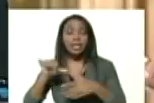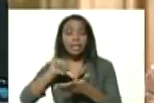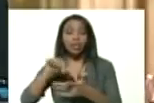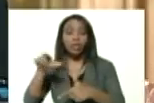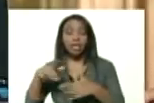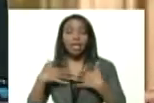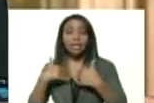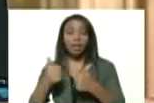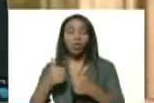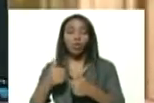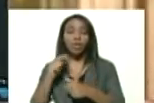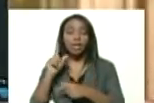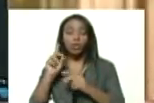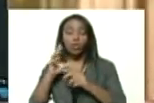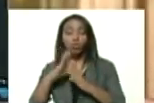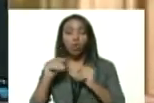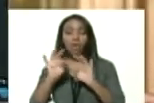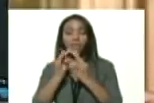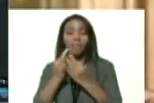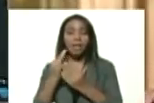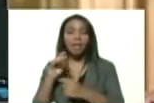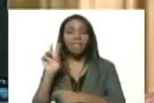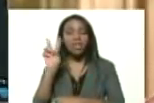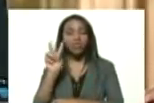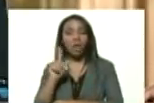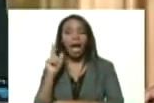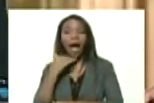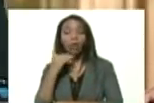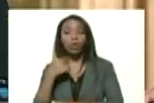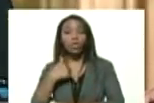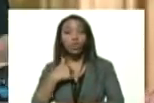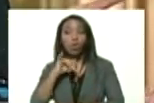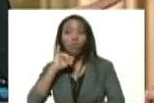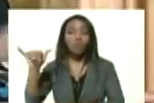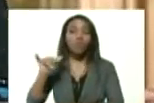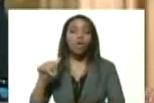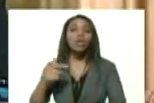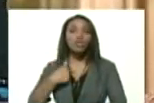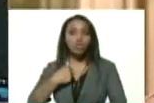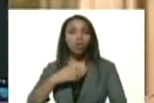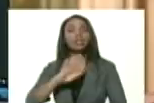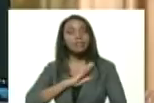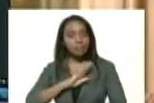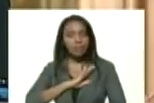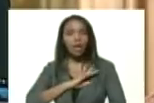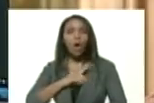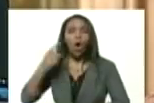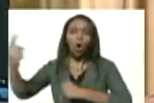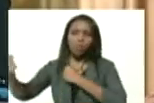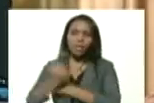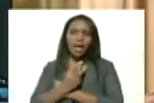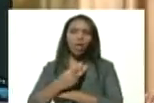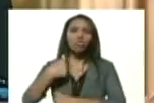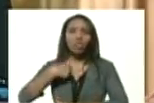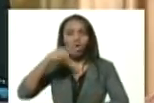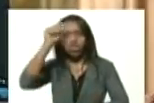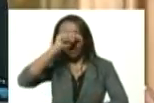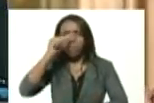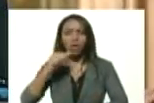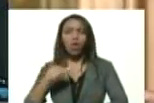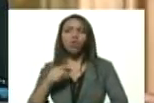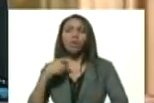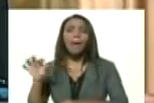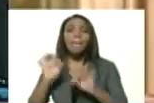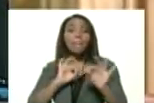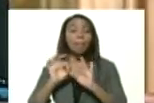salud de toda la familia venezolana a algo que yo tenía que denunciar tenía que denunciarlo estaba obligado lo hice el domingo se está